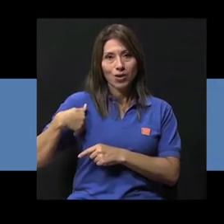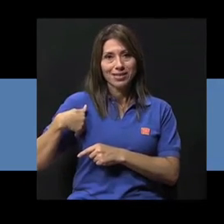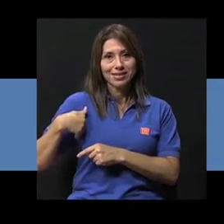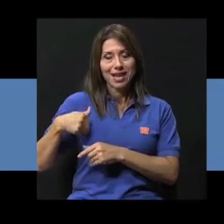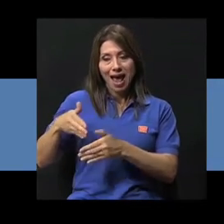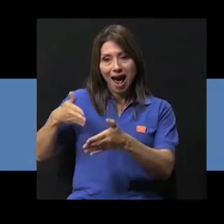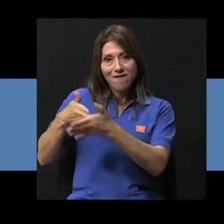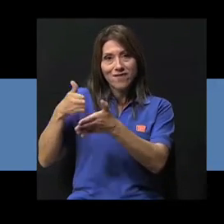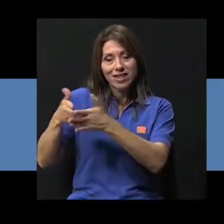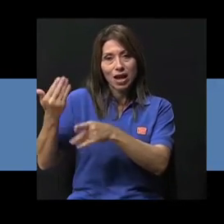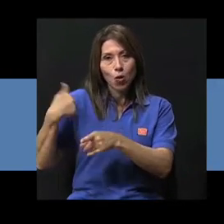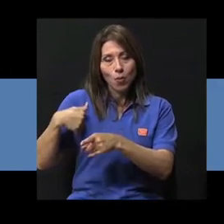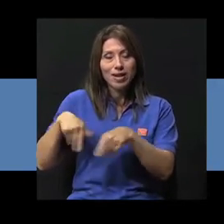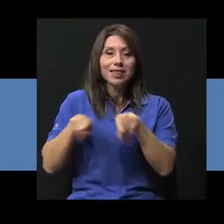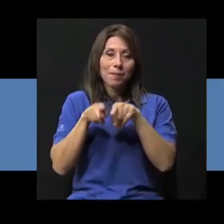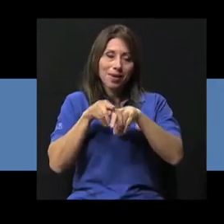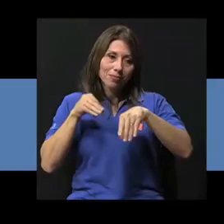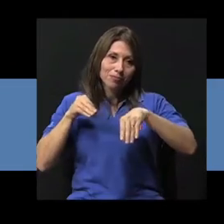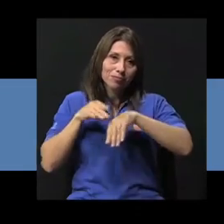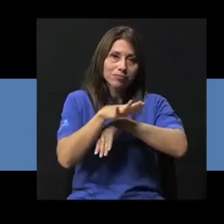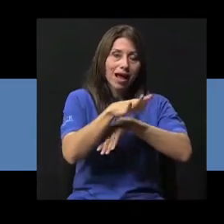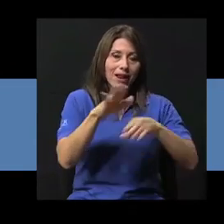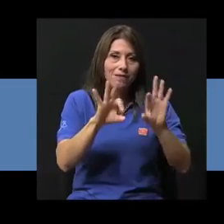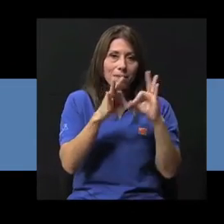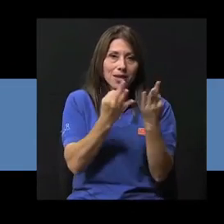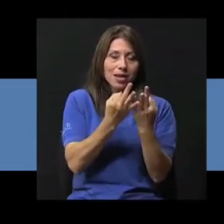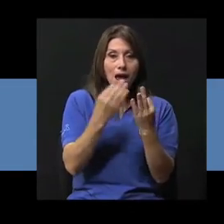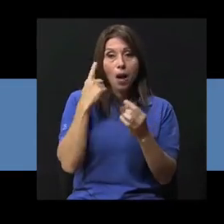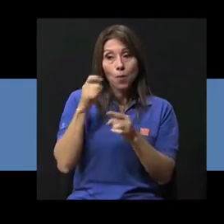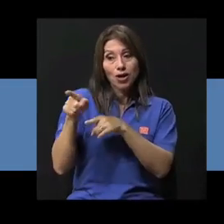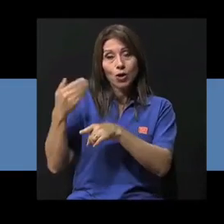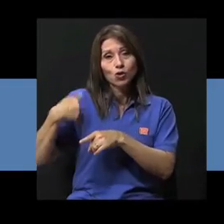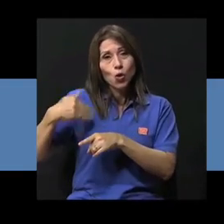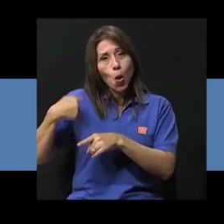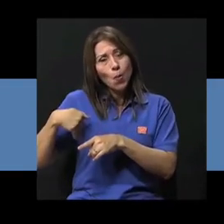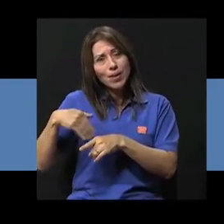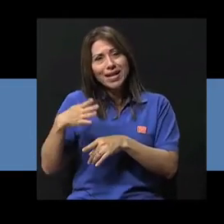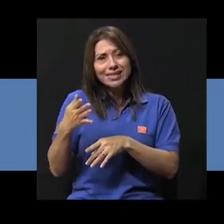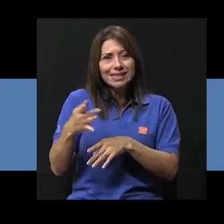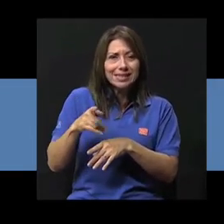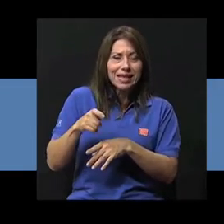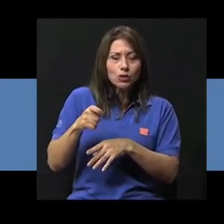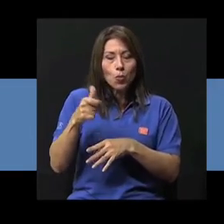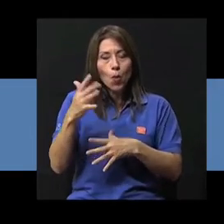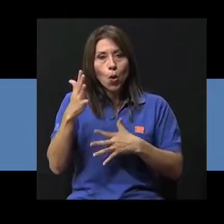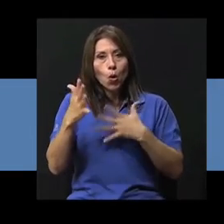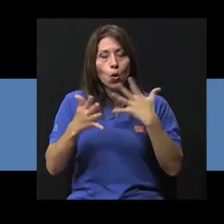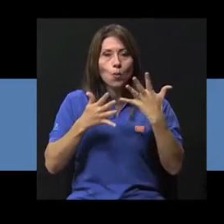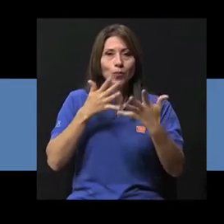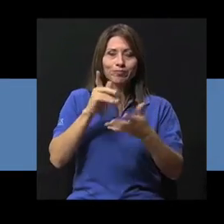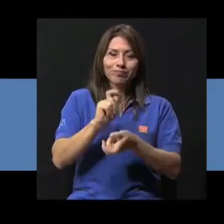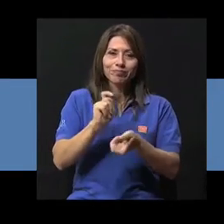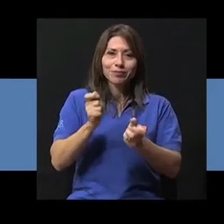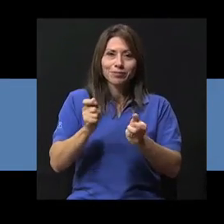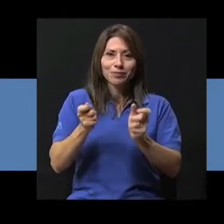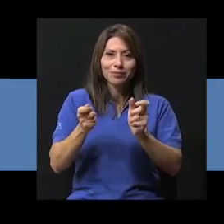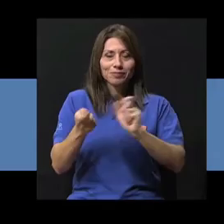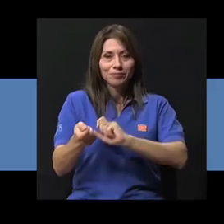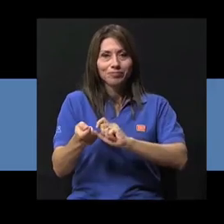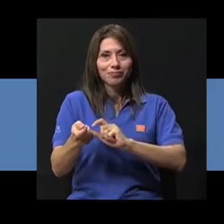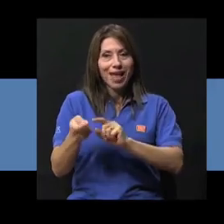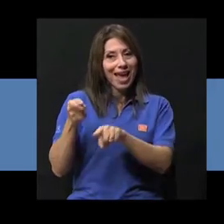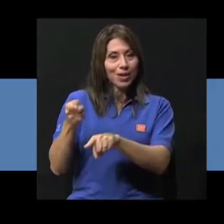de qué se trata o a quién afecta en realidad. Pero sí, la andropausia es la disminución de hormonal en los varones